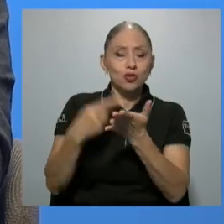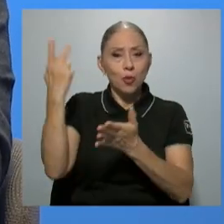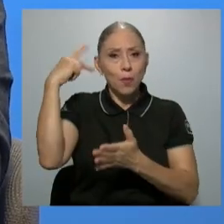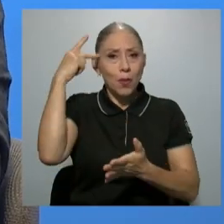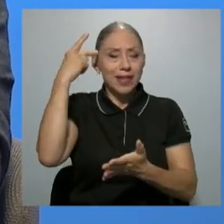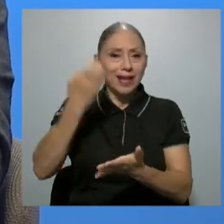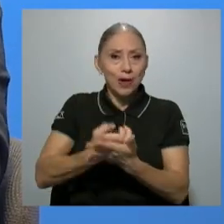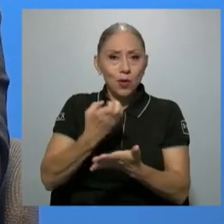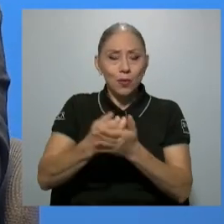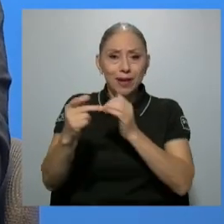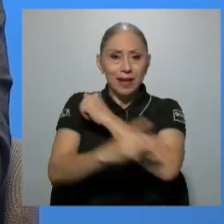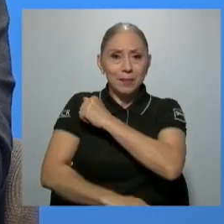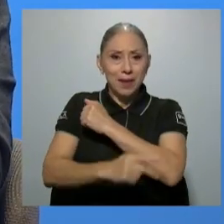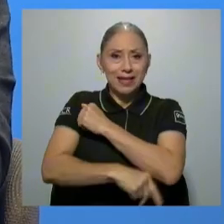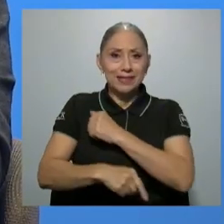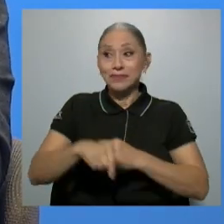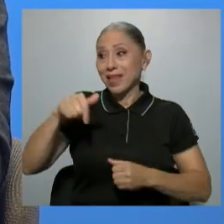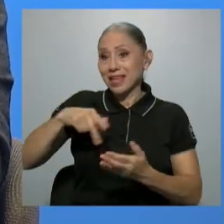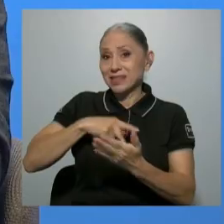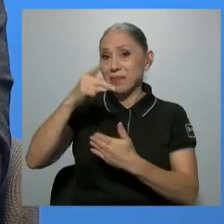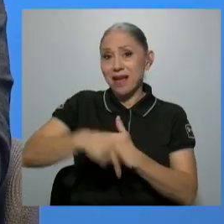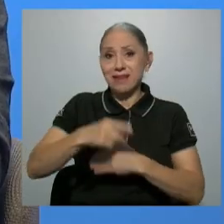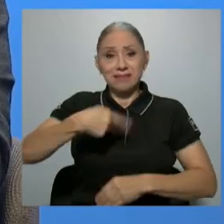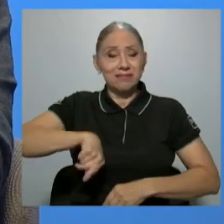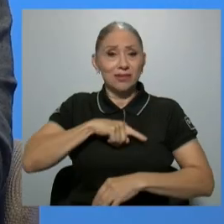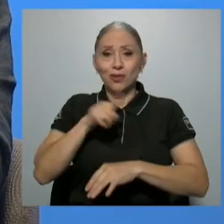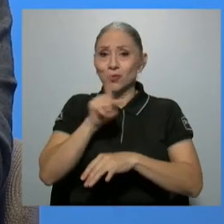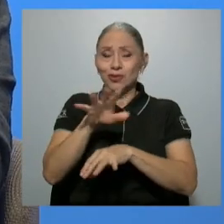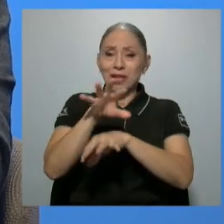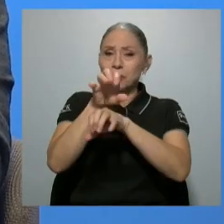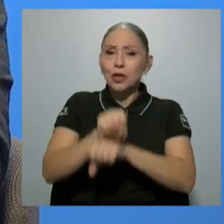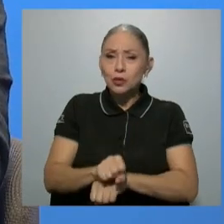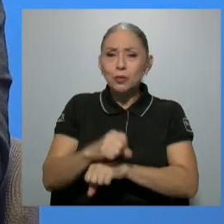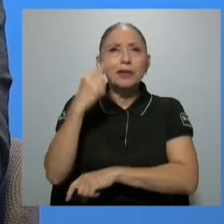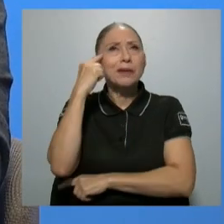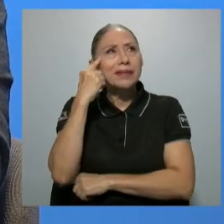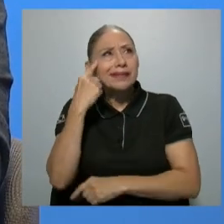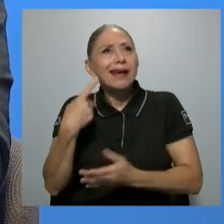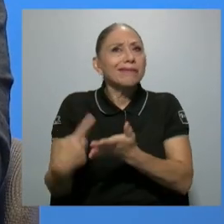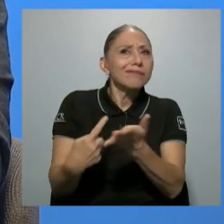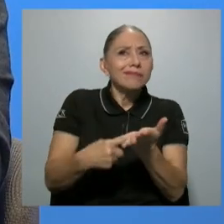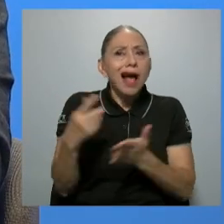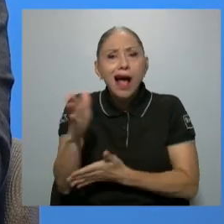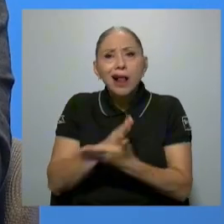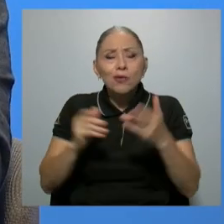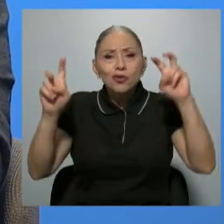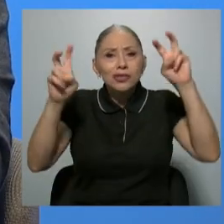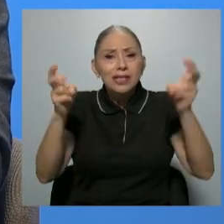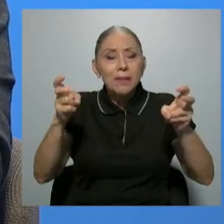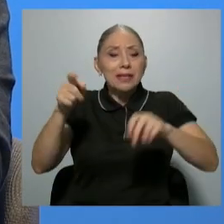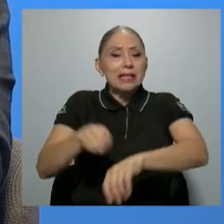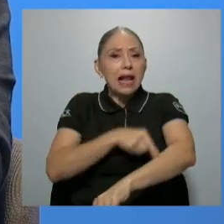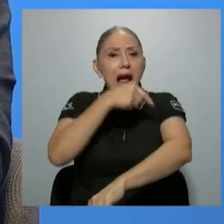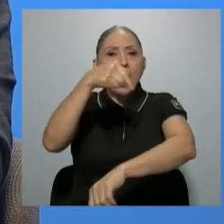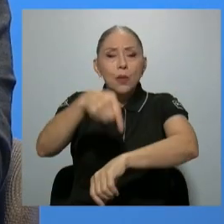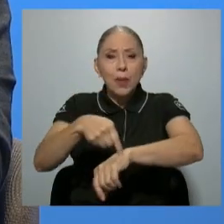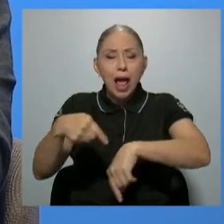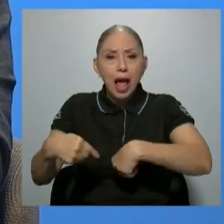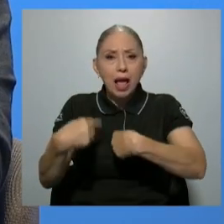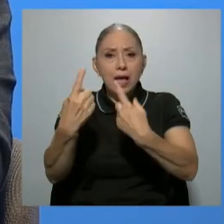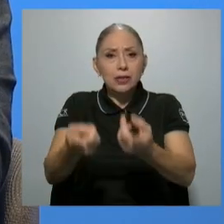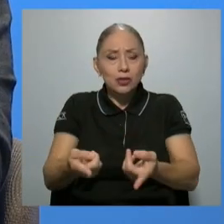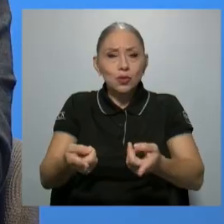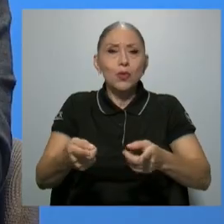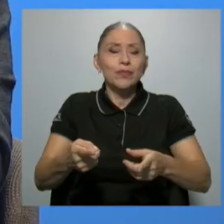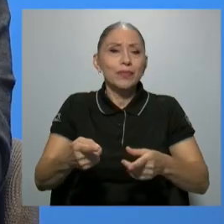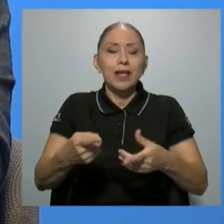tipo de programas. De hecho, un país que no estamos muy acostumbrados a ponernos a pensar en ciertos temas de largo plazo, la verdad no es...